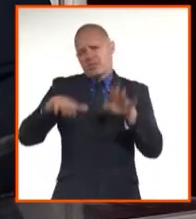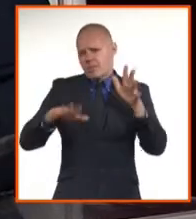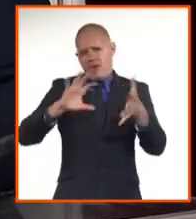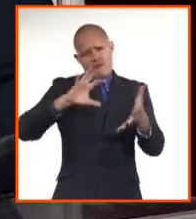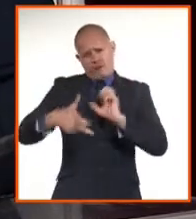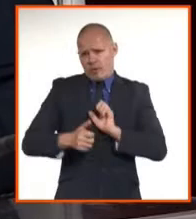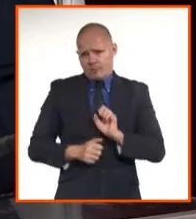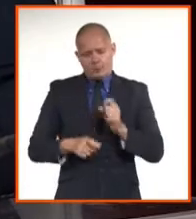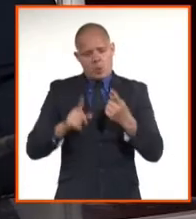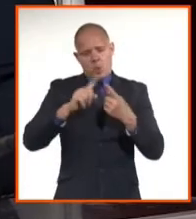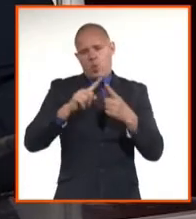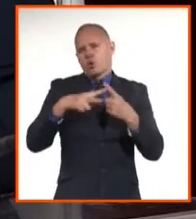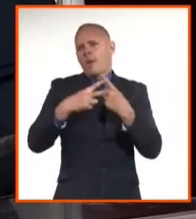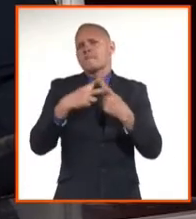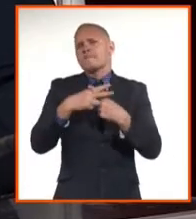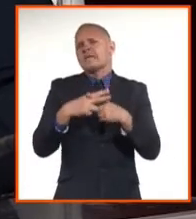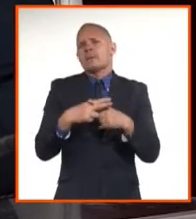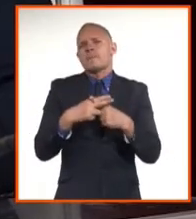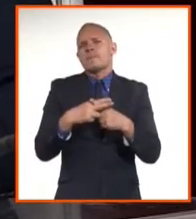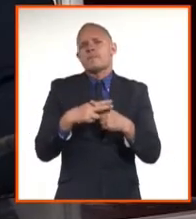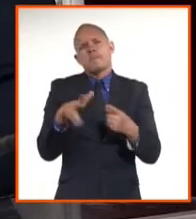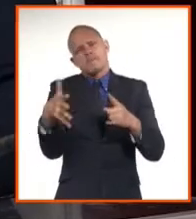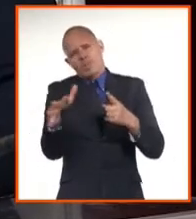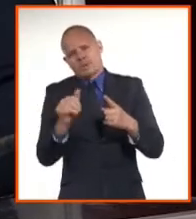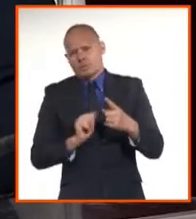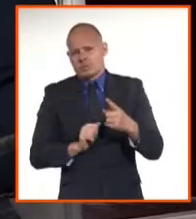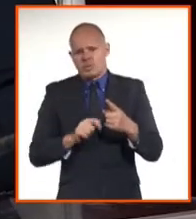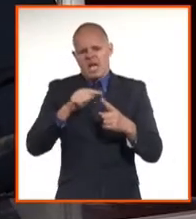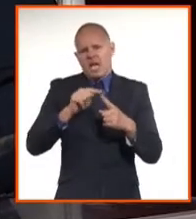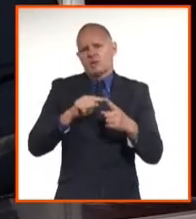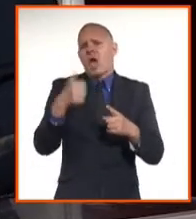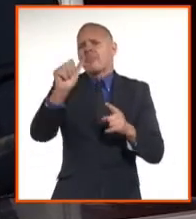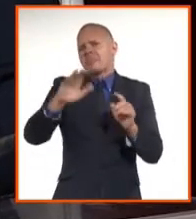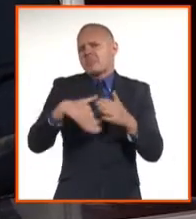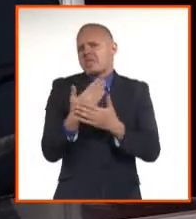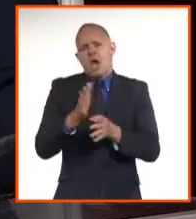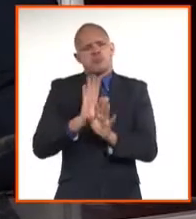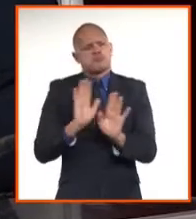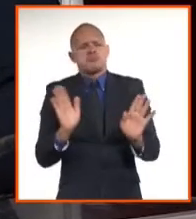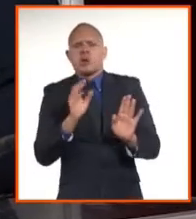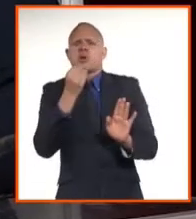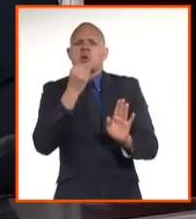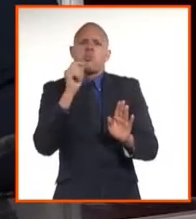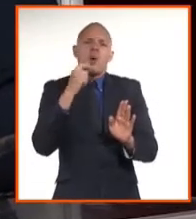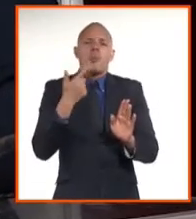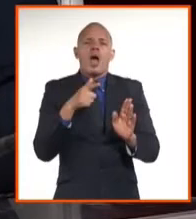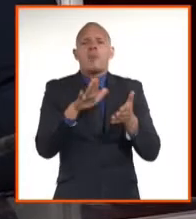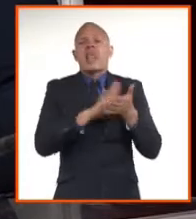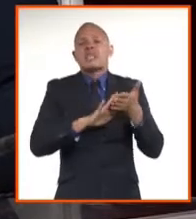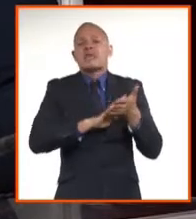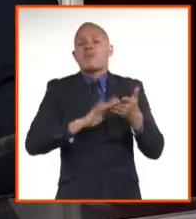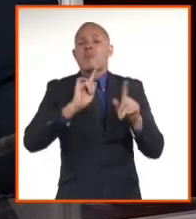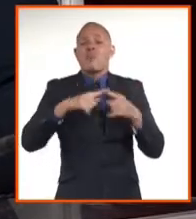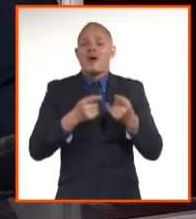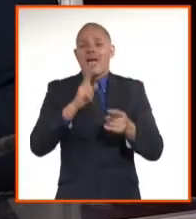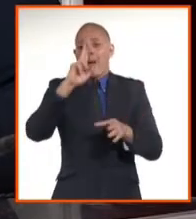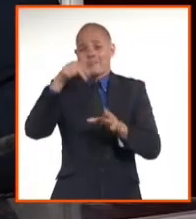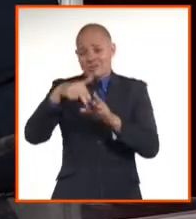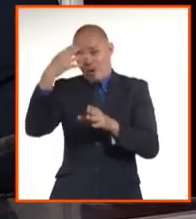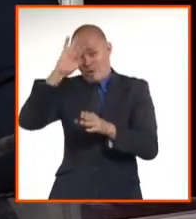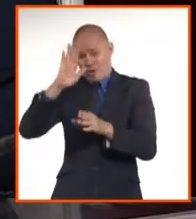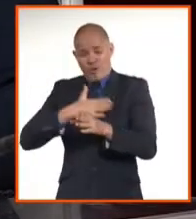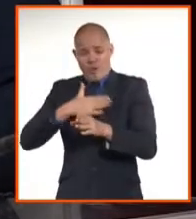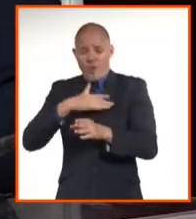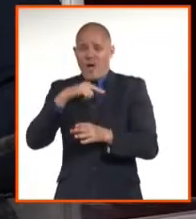mantenimiento ligero, que se realiza una parada por 10 días para la limpieza, porque el crudo cubano establece un nivel de ensuciamiento muy rápido y